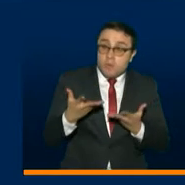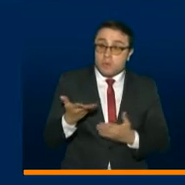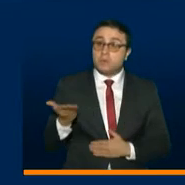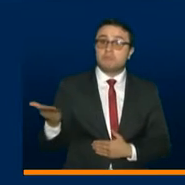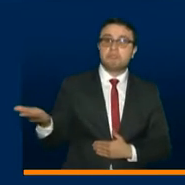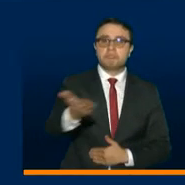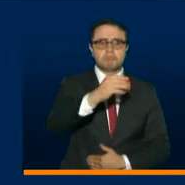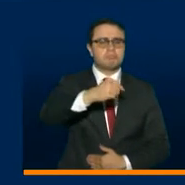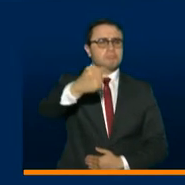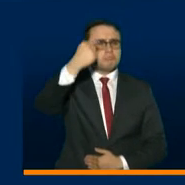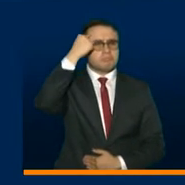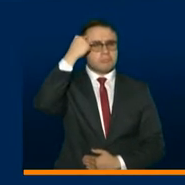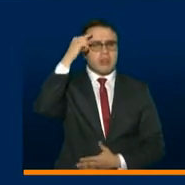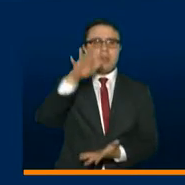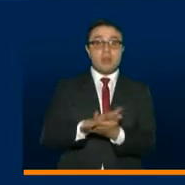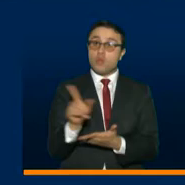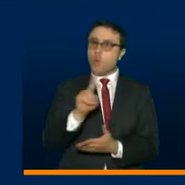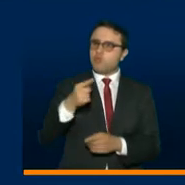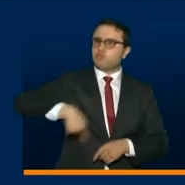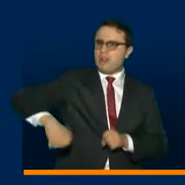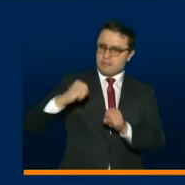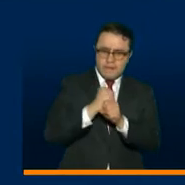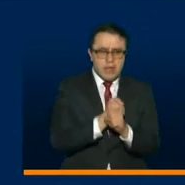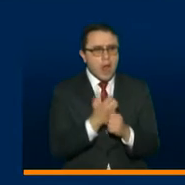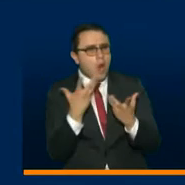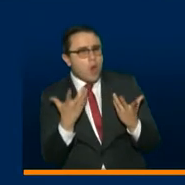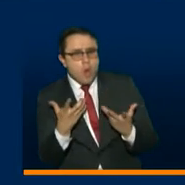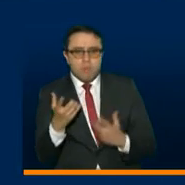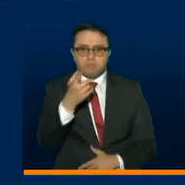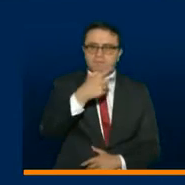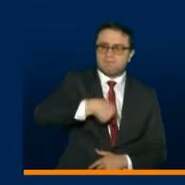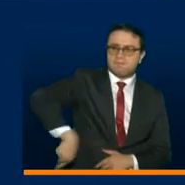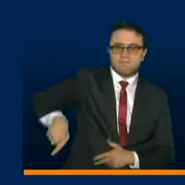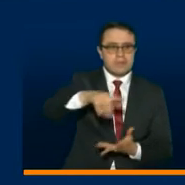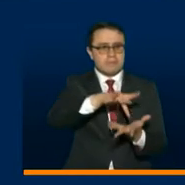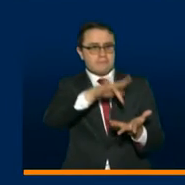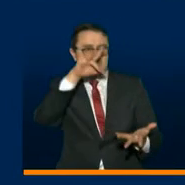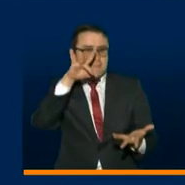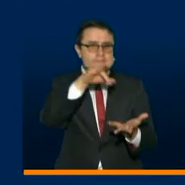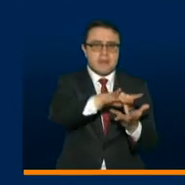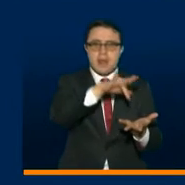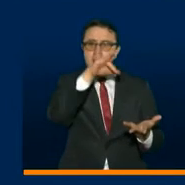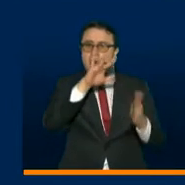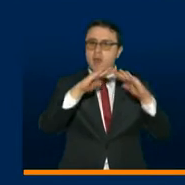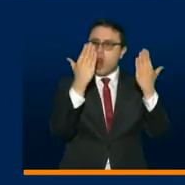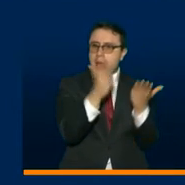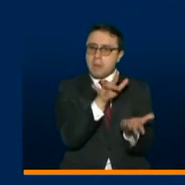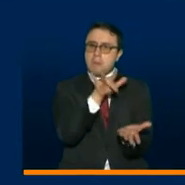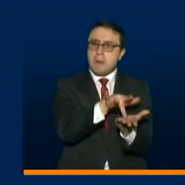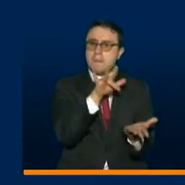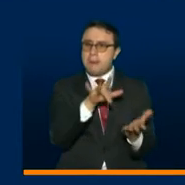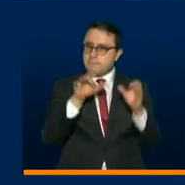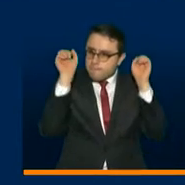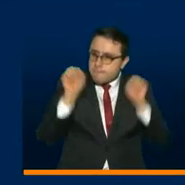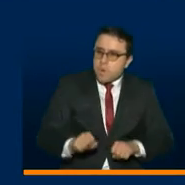no han dejado de trabajar, de operar y de buscar que el sistema de alternancia opere de manera eficaz.